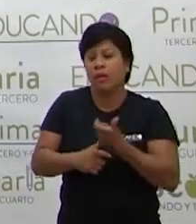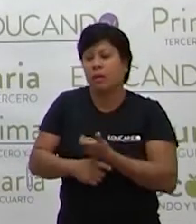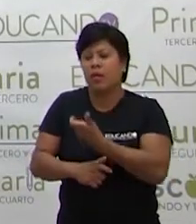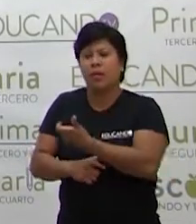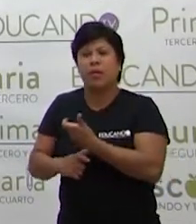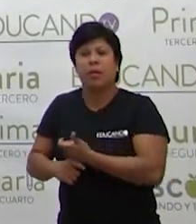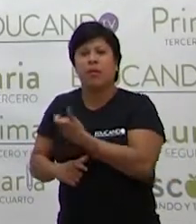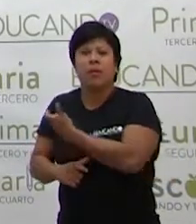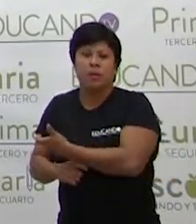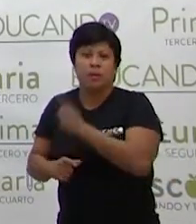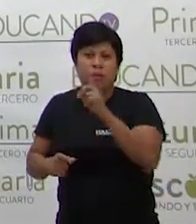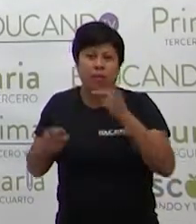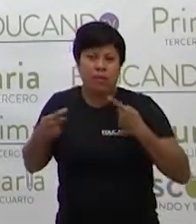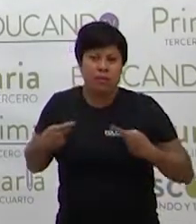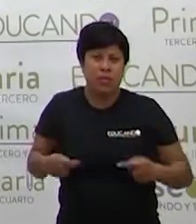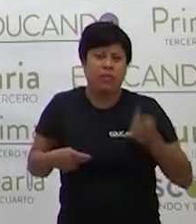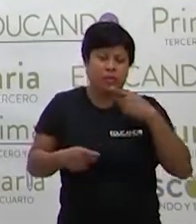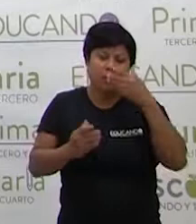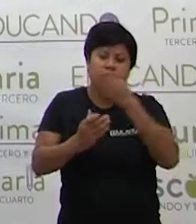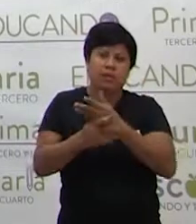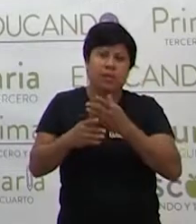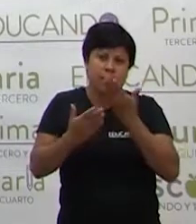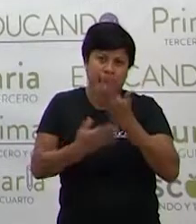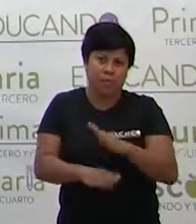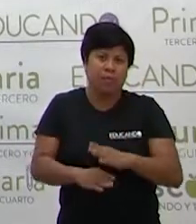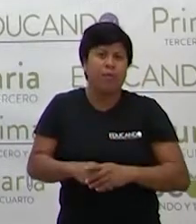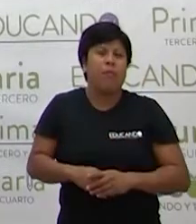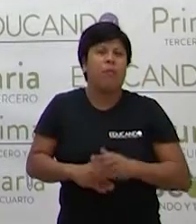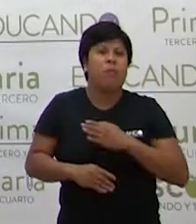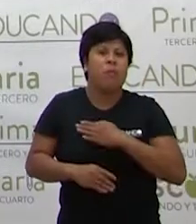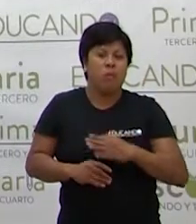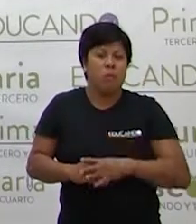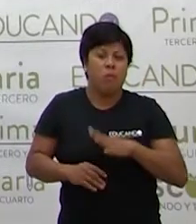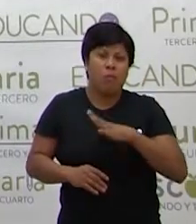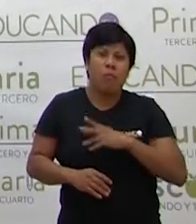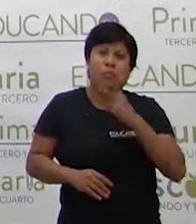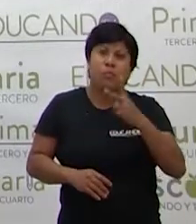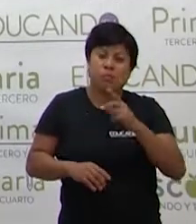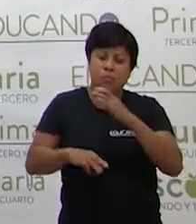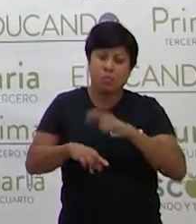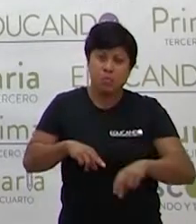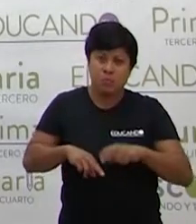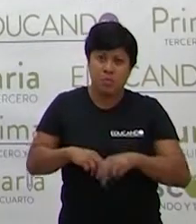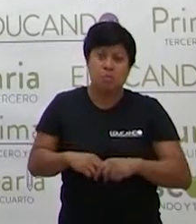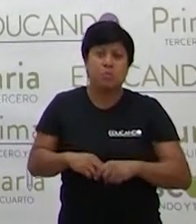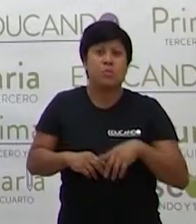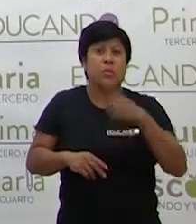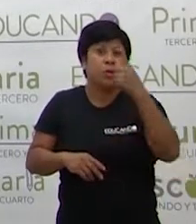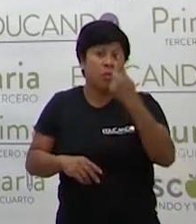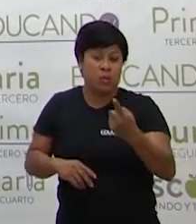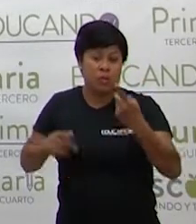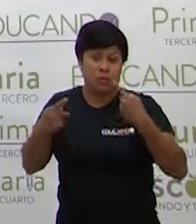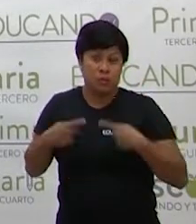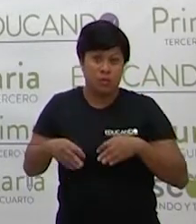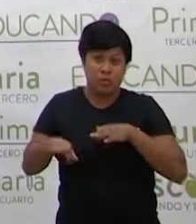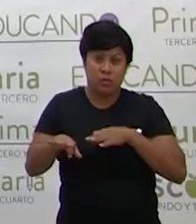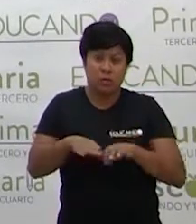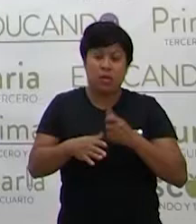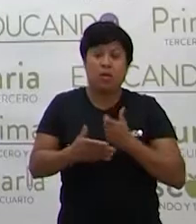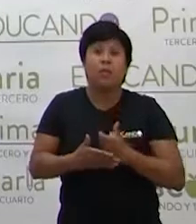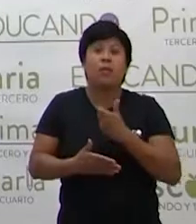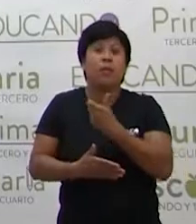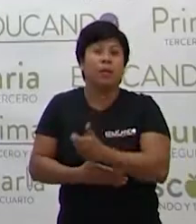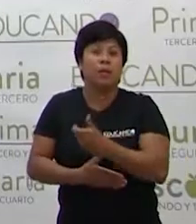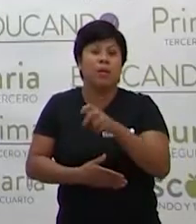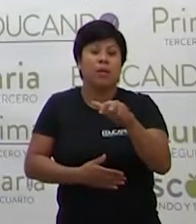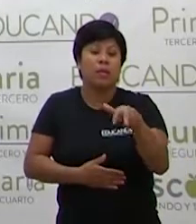cuánto va a obtener una persona al ir al banco. Bueno, aquí hay dos cheques. A uno de sus empleados le pagó